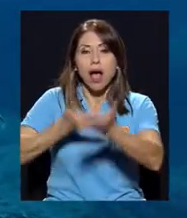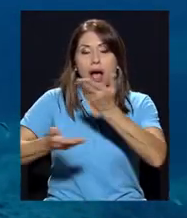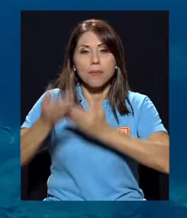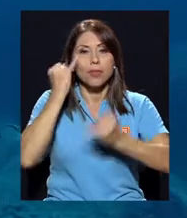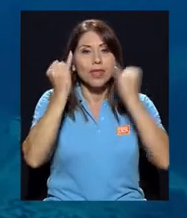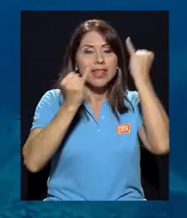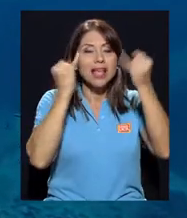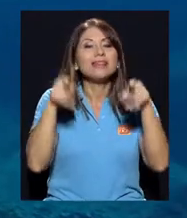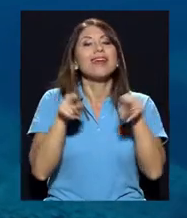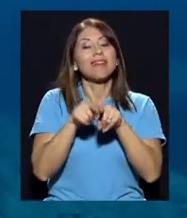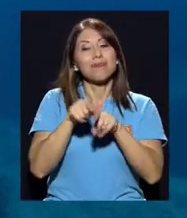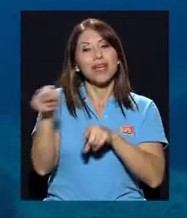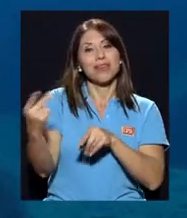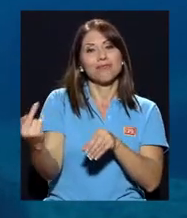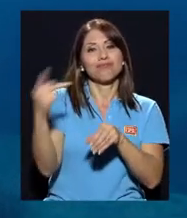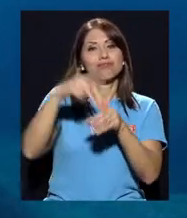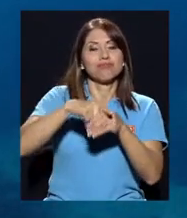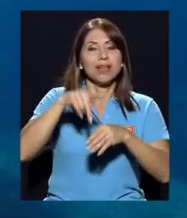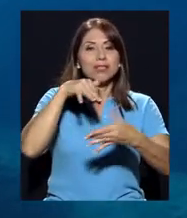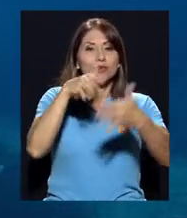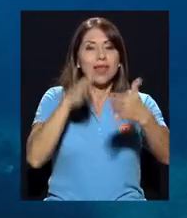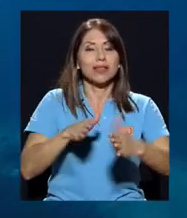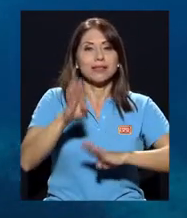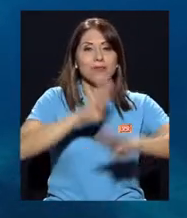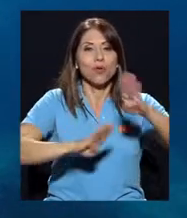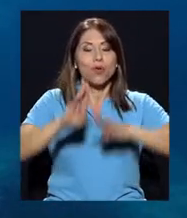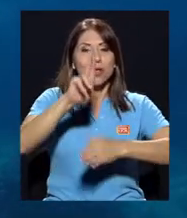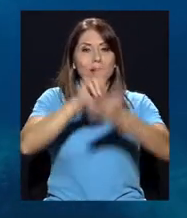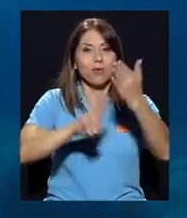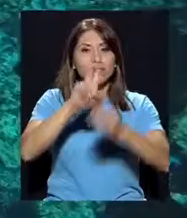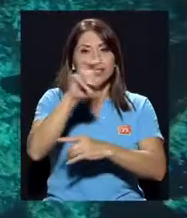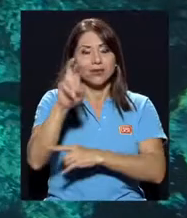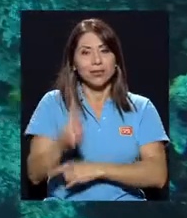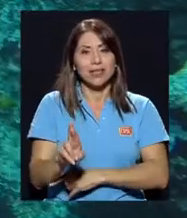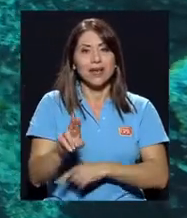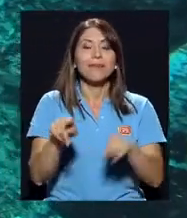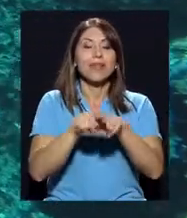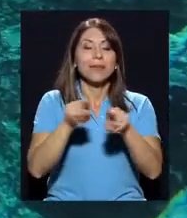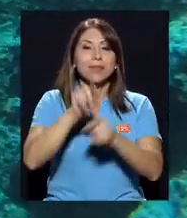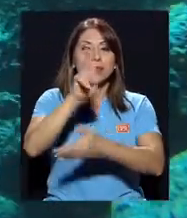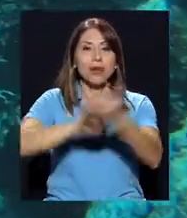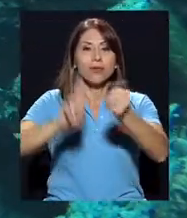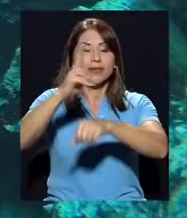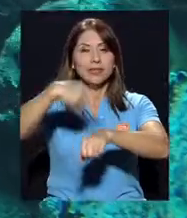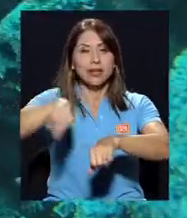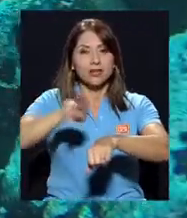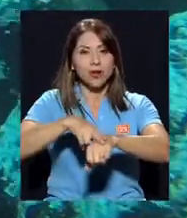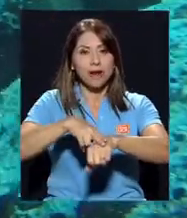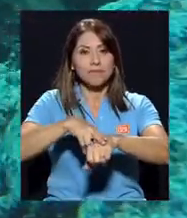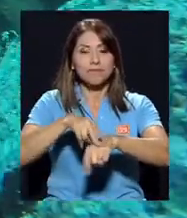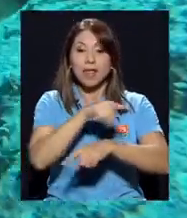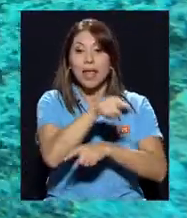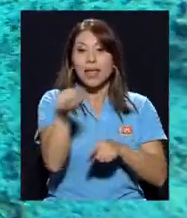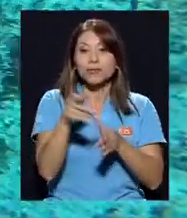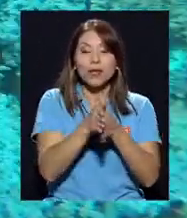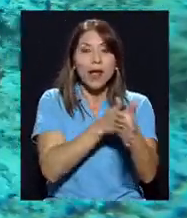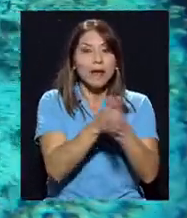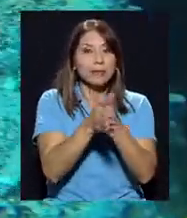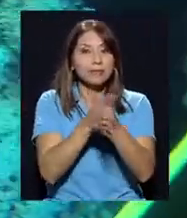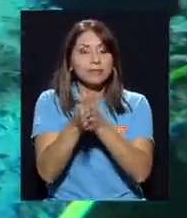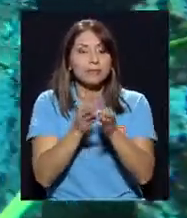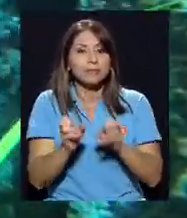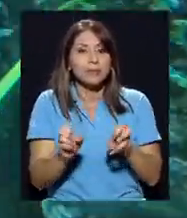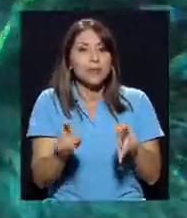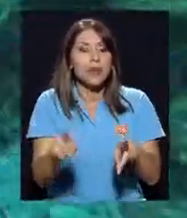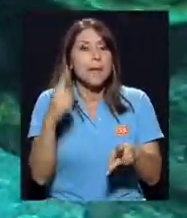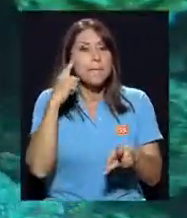con la participación de estudiantes de biología de la Universidad de Costa Rica y la Universidad Nacional, quienes aprovecharon la oportunidad